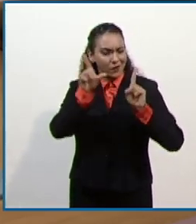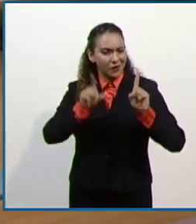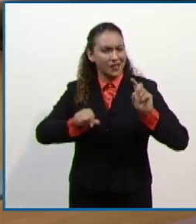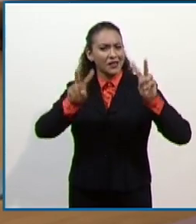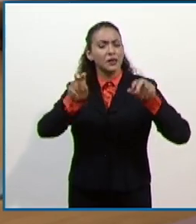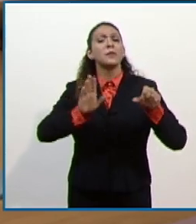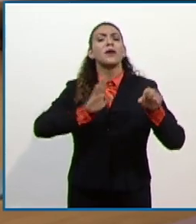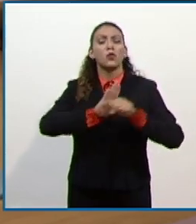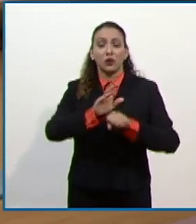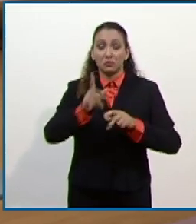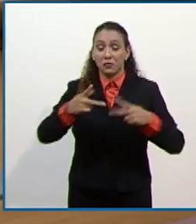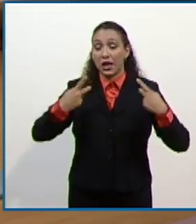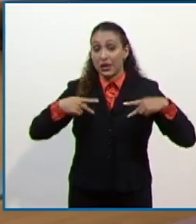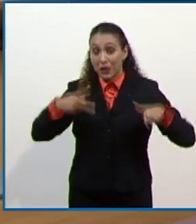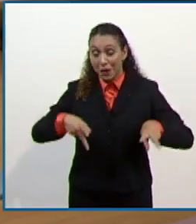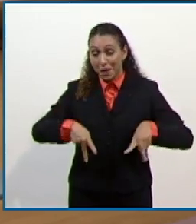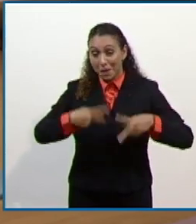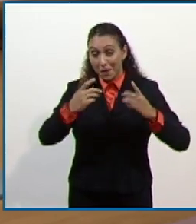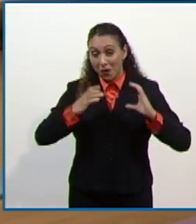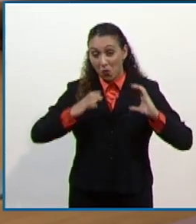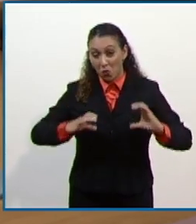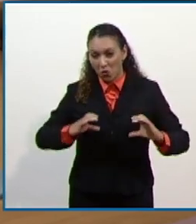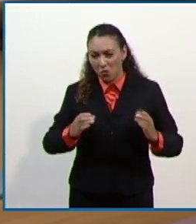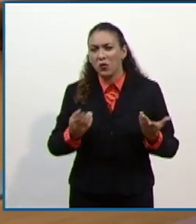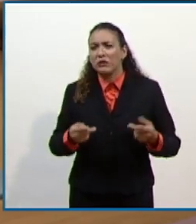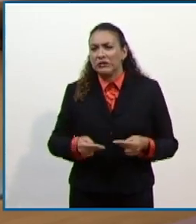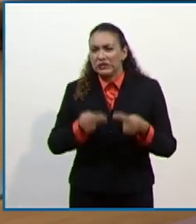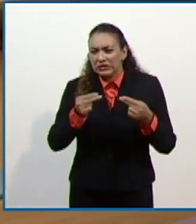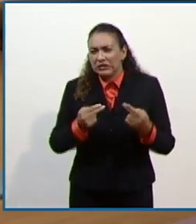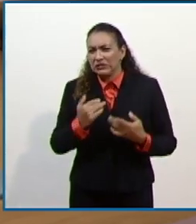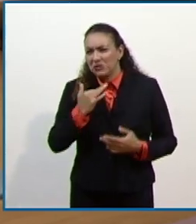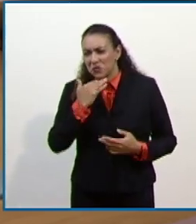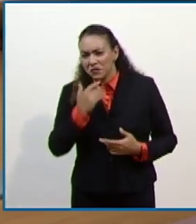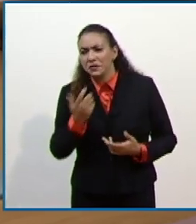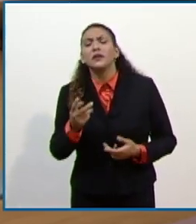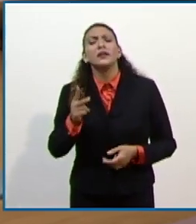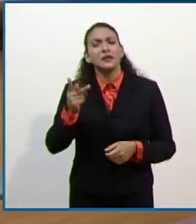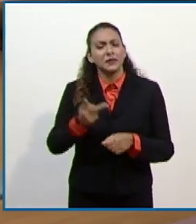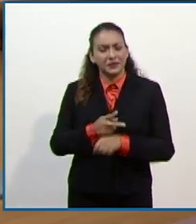sobre Trata de Personas. Muy buenas tardes, Óscar. Adelante con tu reporte.